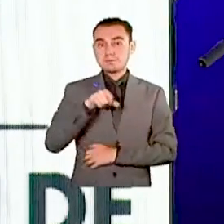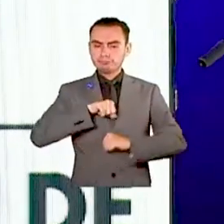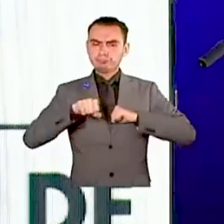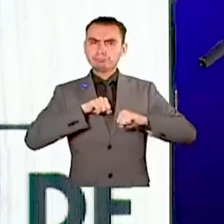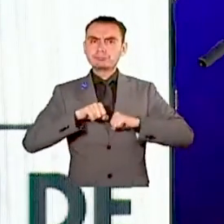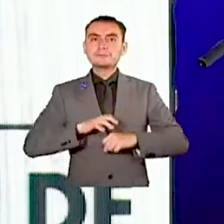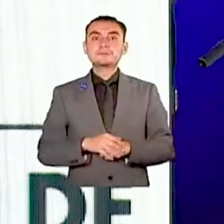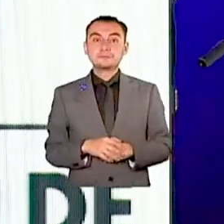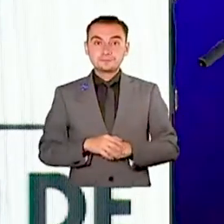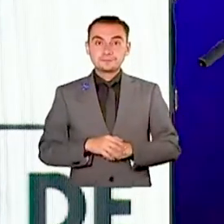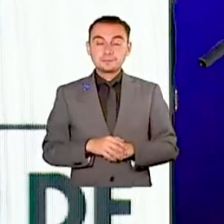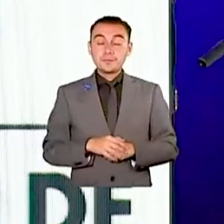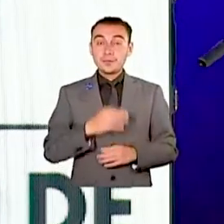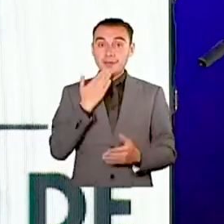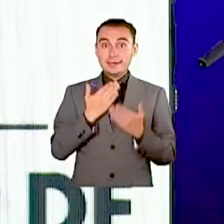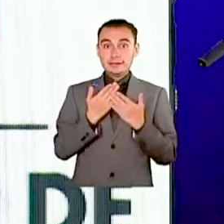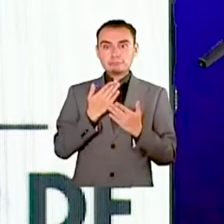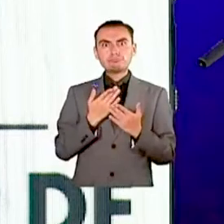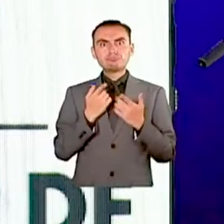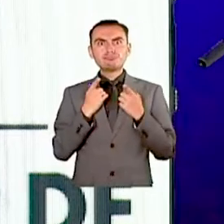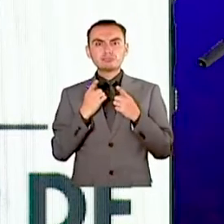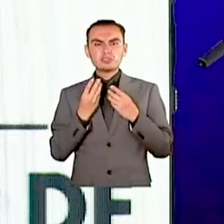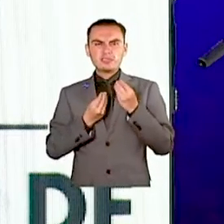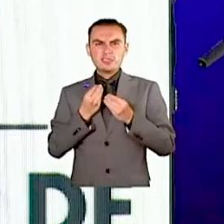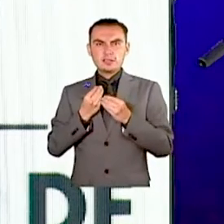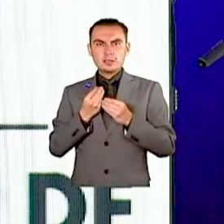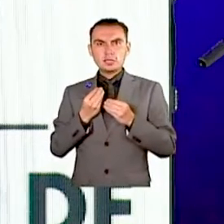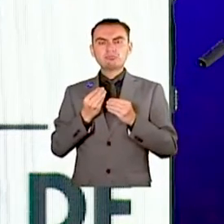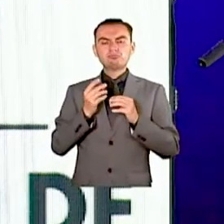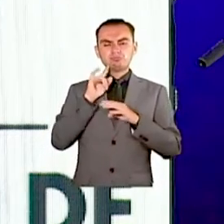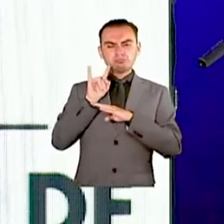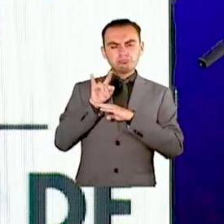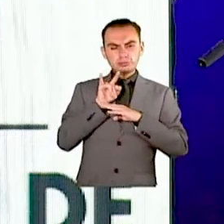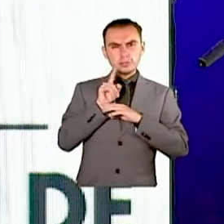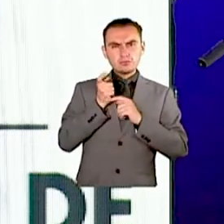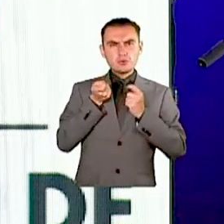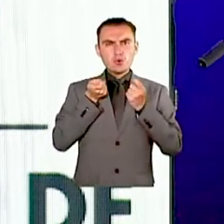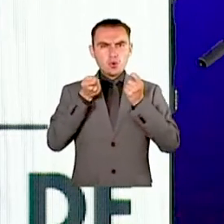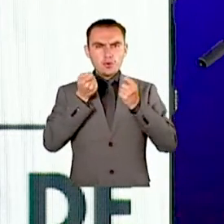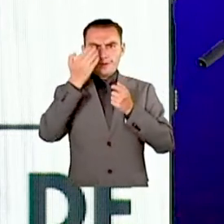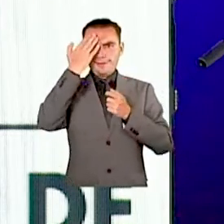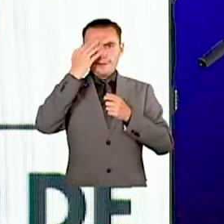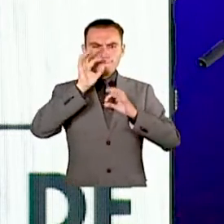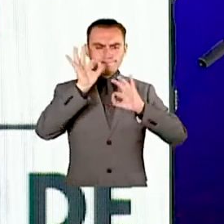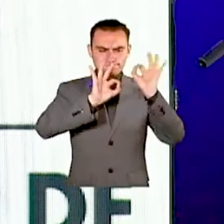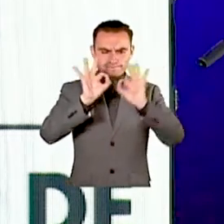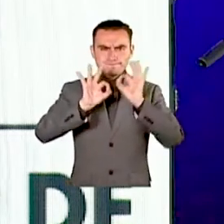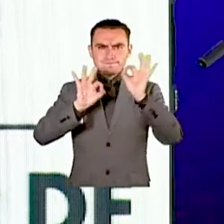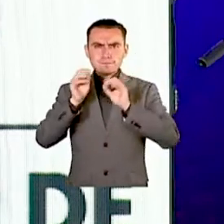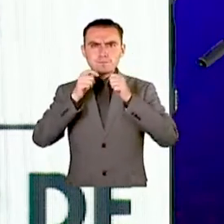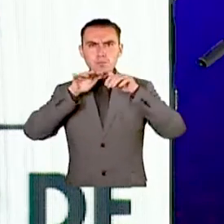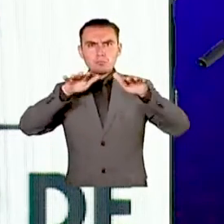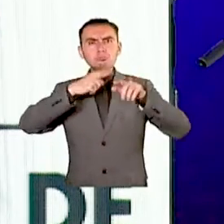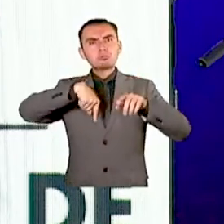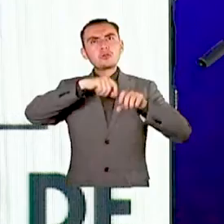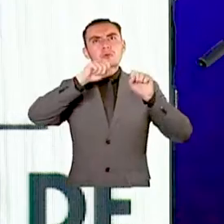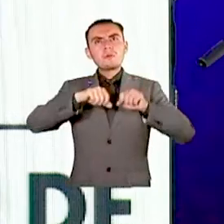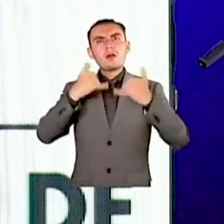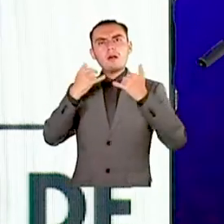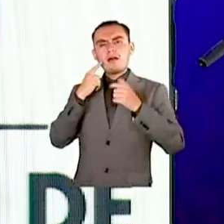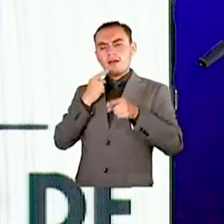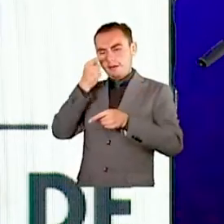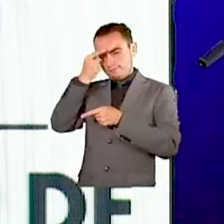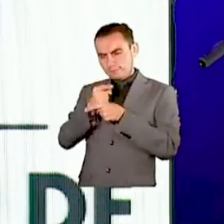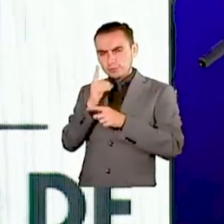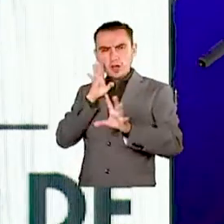gestión. Gracias a la vigilancia y al control que ejerce la entidad a la gestión pública, hoy es posible mostrar resultados